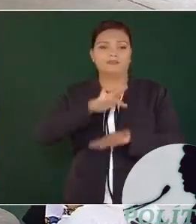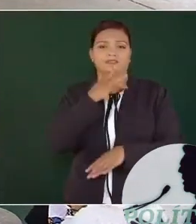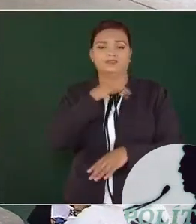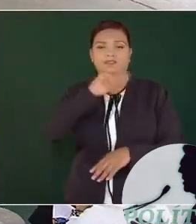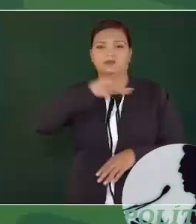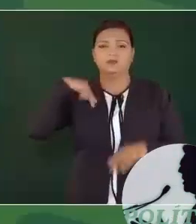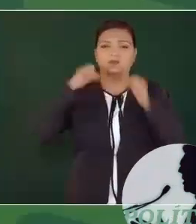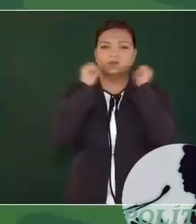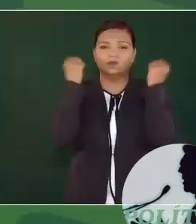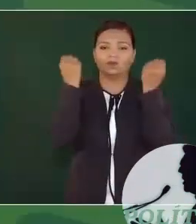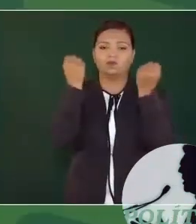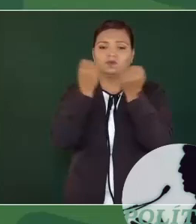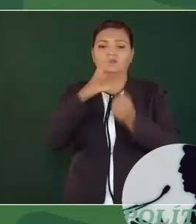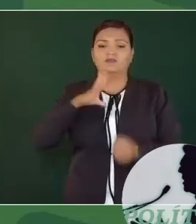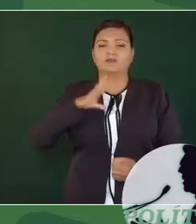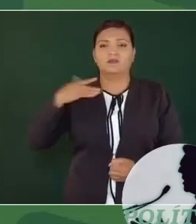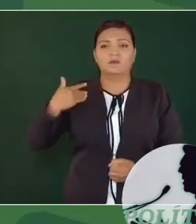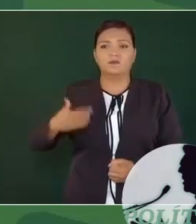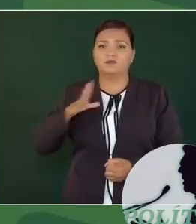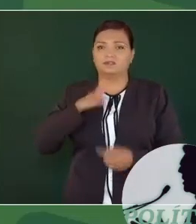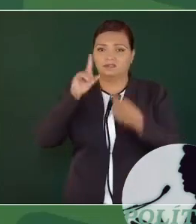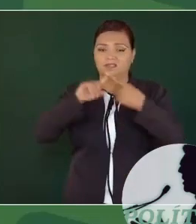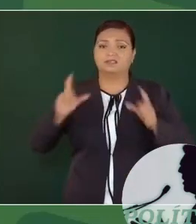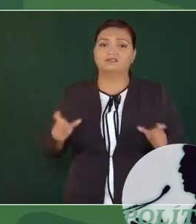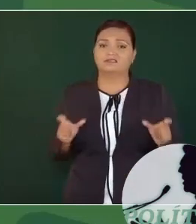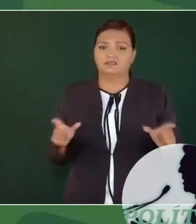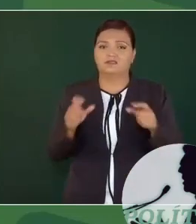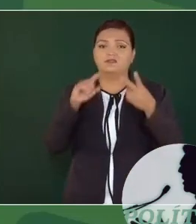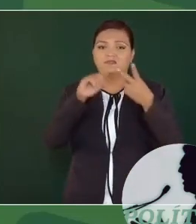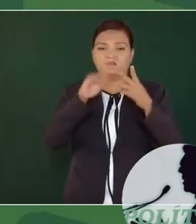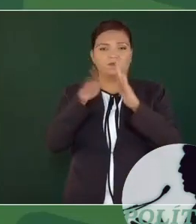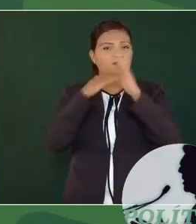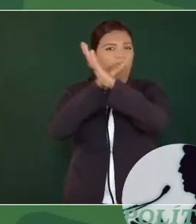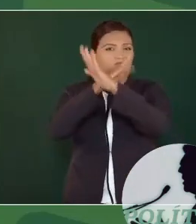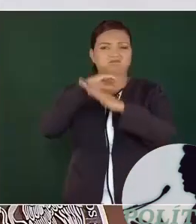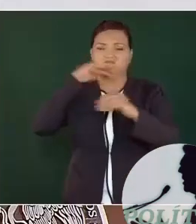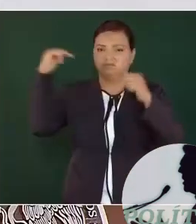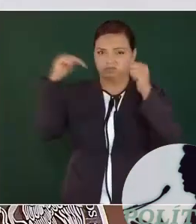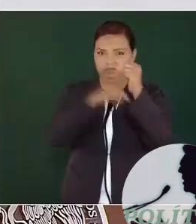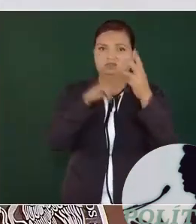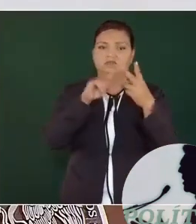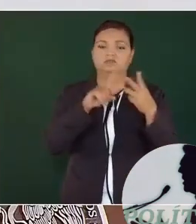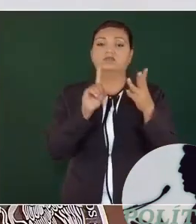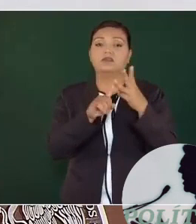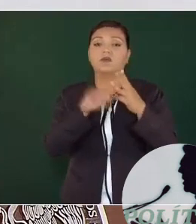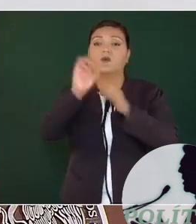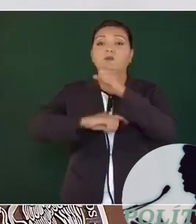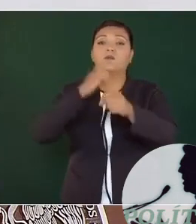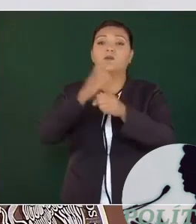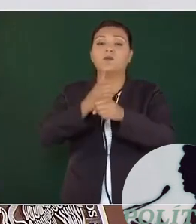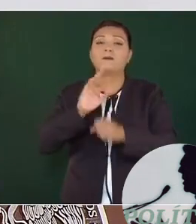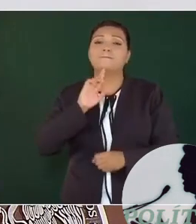sociedad, están presentes la seguridad, el combate a la corrupción, las oportunidades